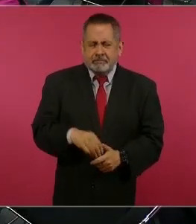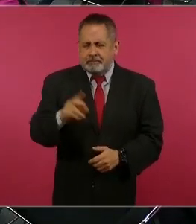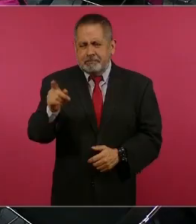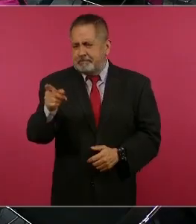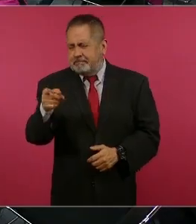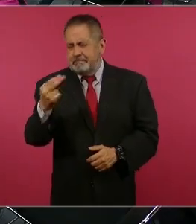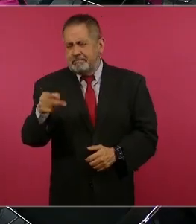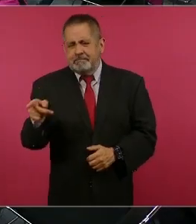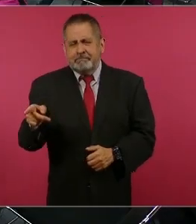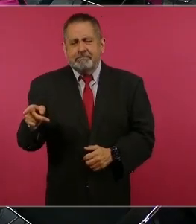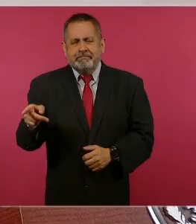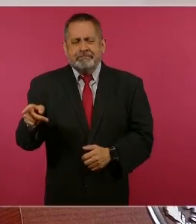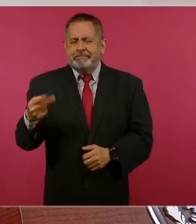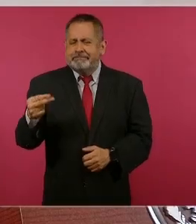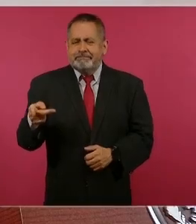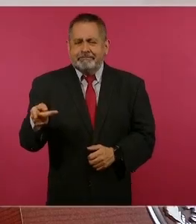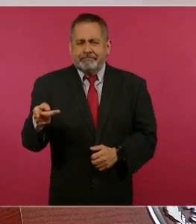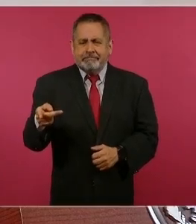¿Su nombre?